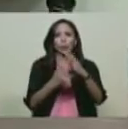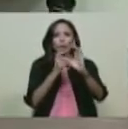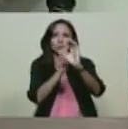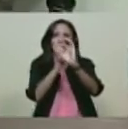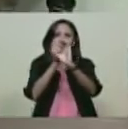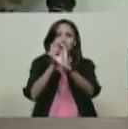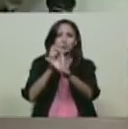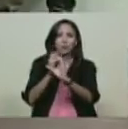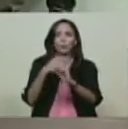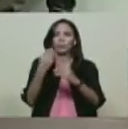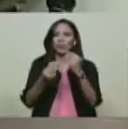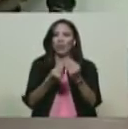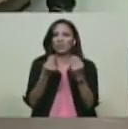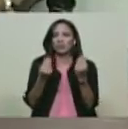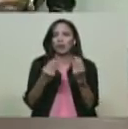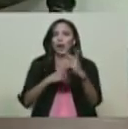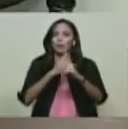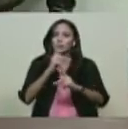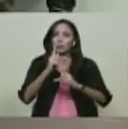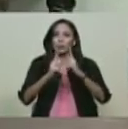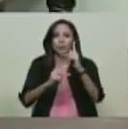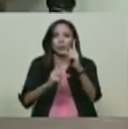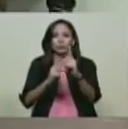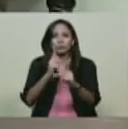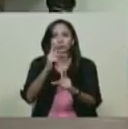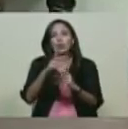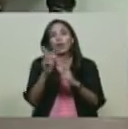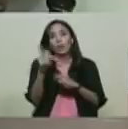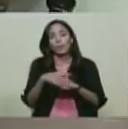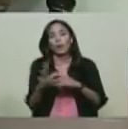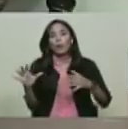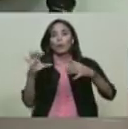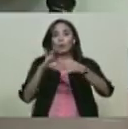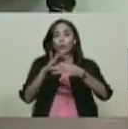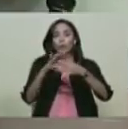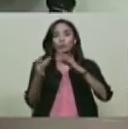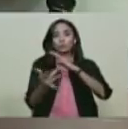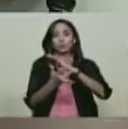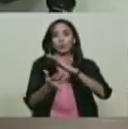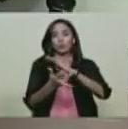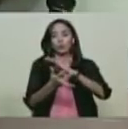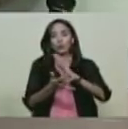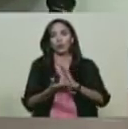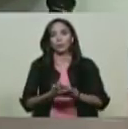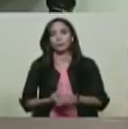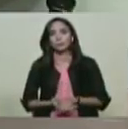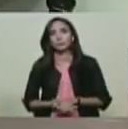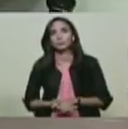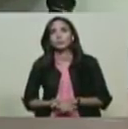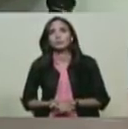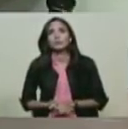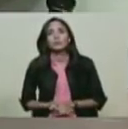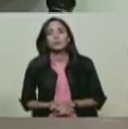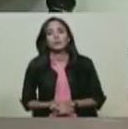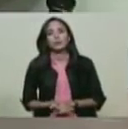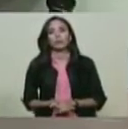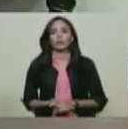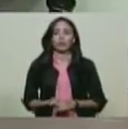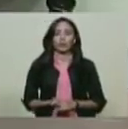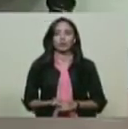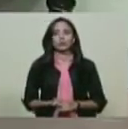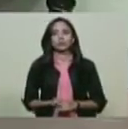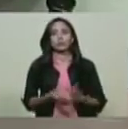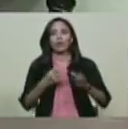que a través de un proceso tecnológico de conjunto de equipos de computación